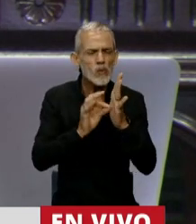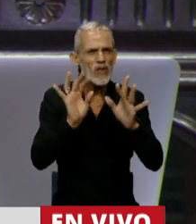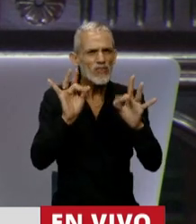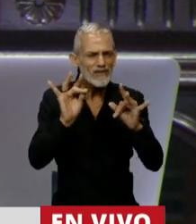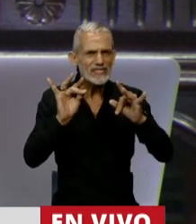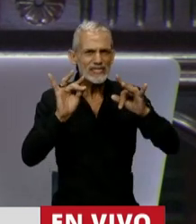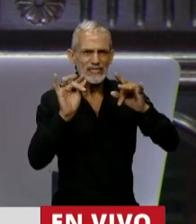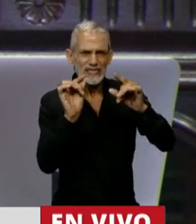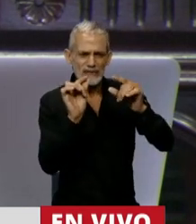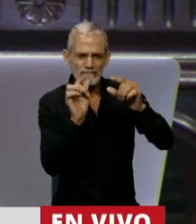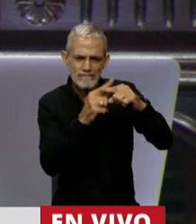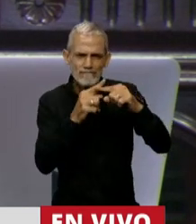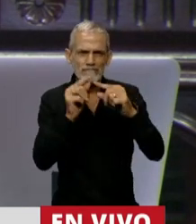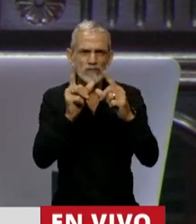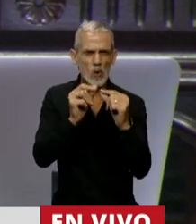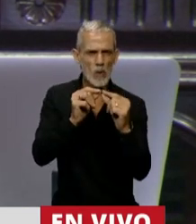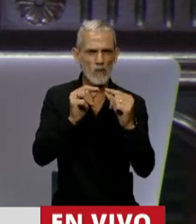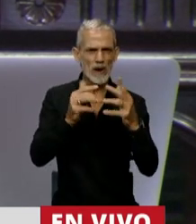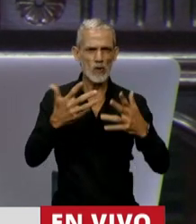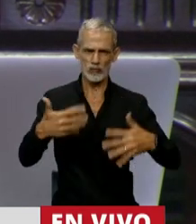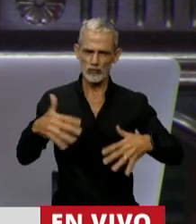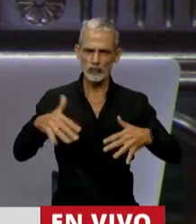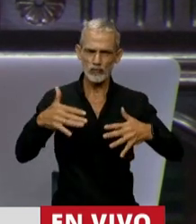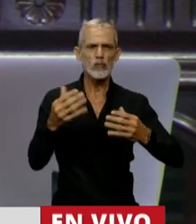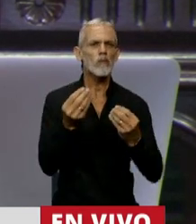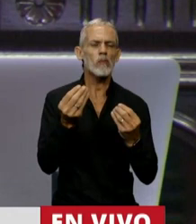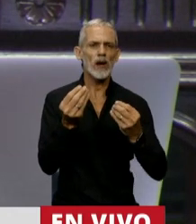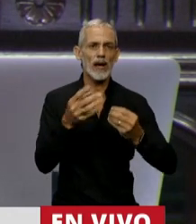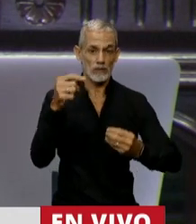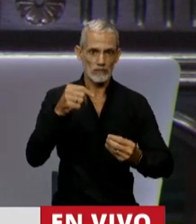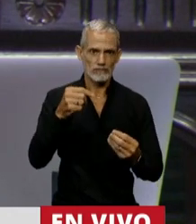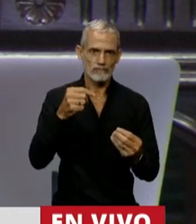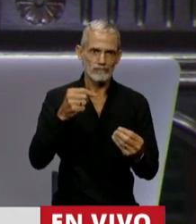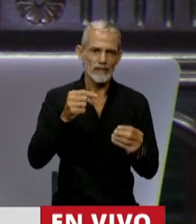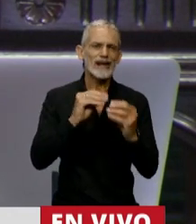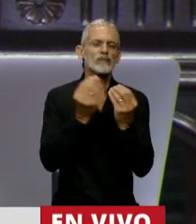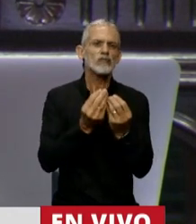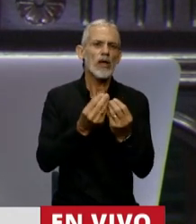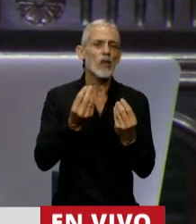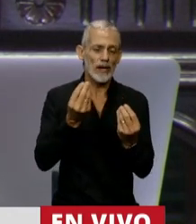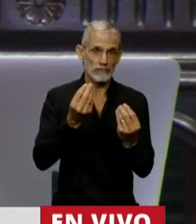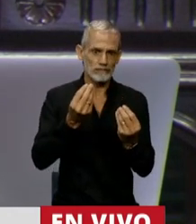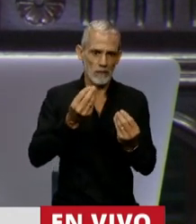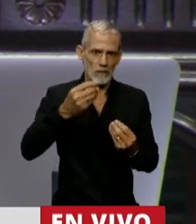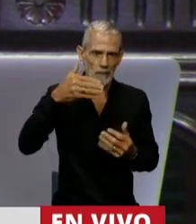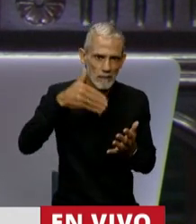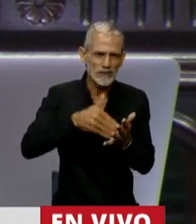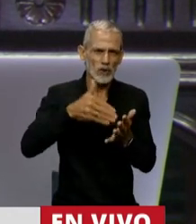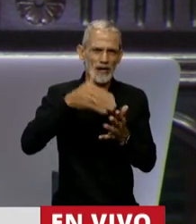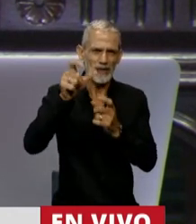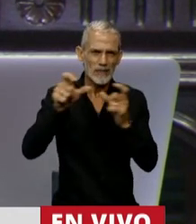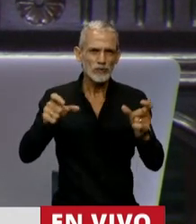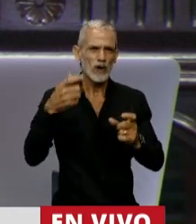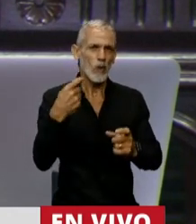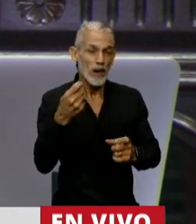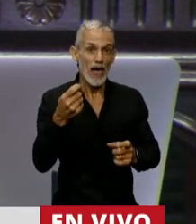compleja, porque se define no solo el presente de millones de jubilados y pensionados, sino el